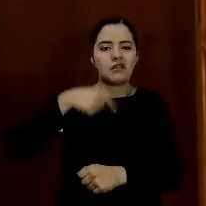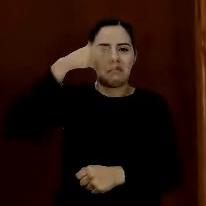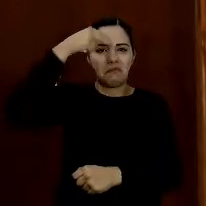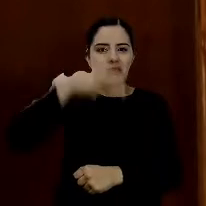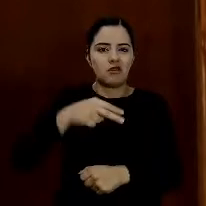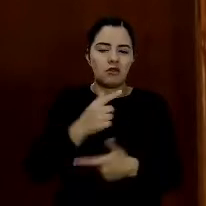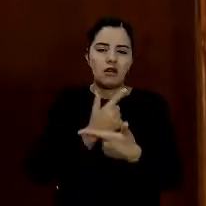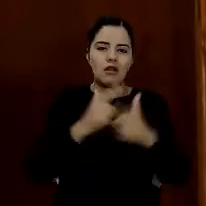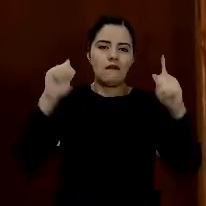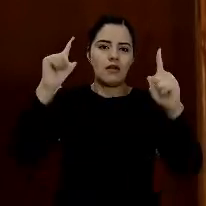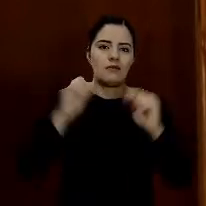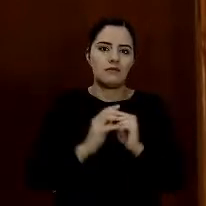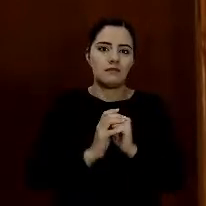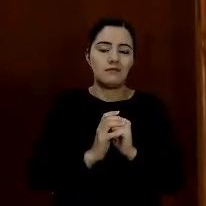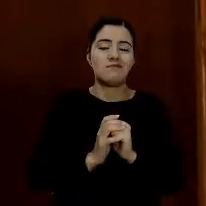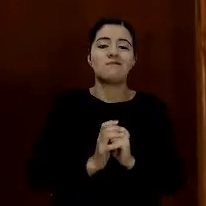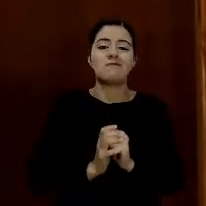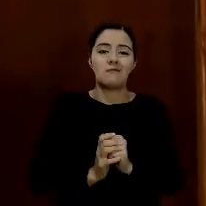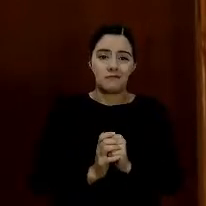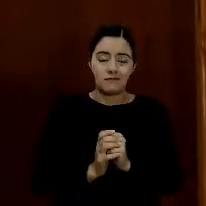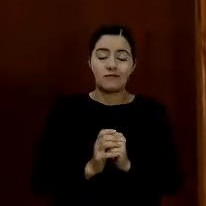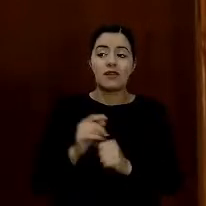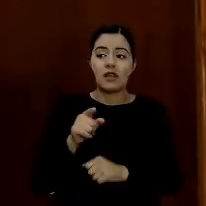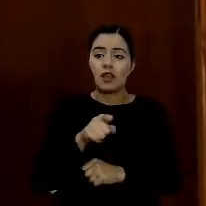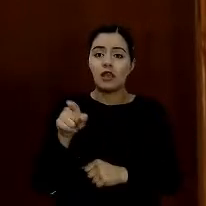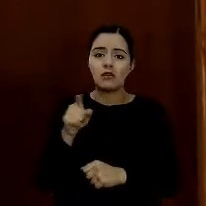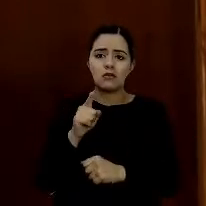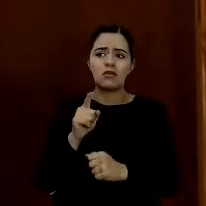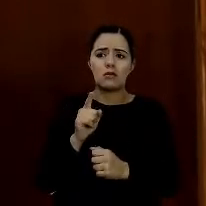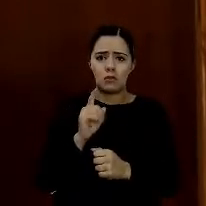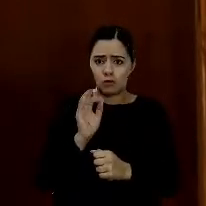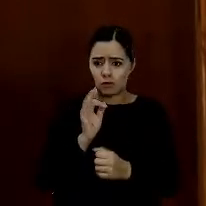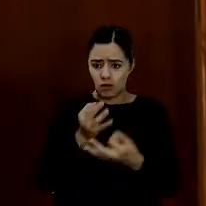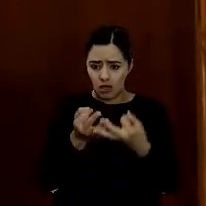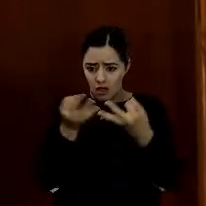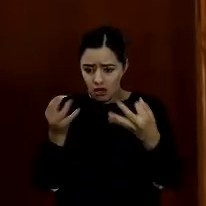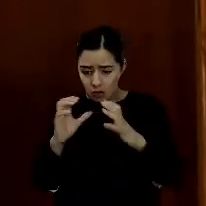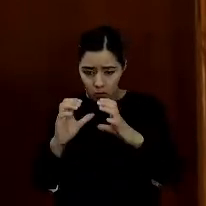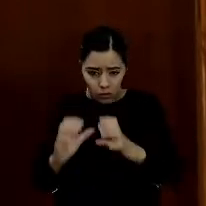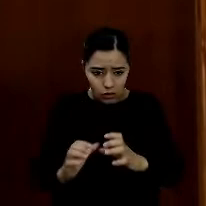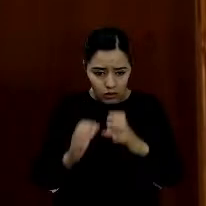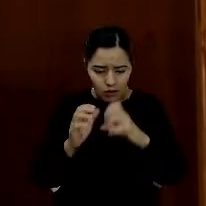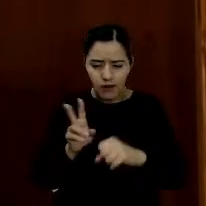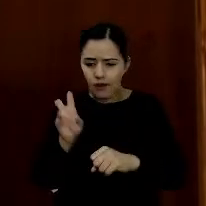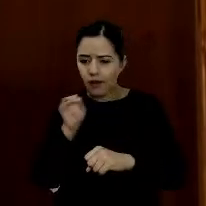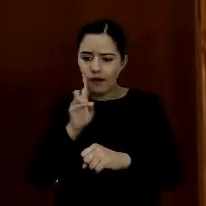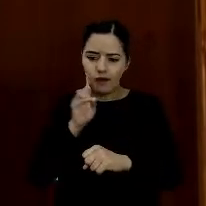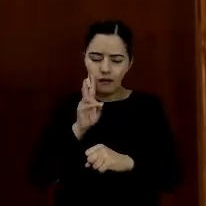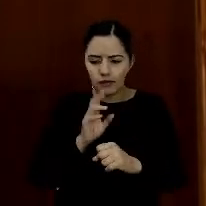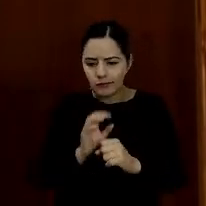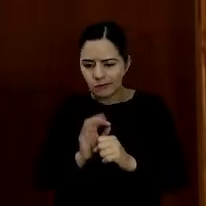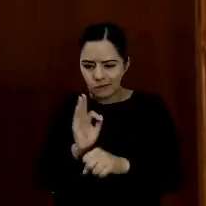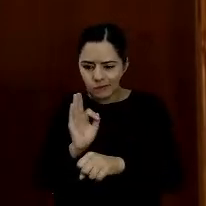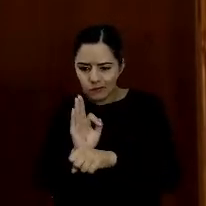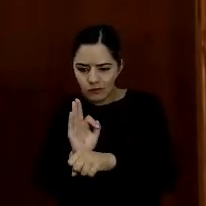y restauración de los elementos de la naturaleza, ni de las comunidades que